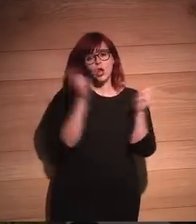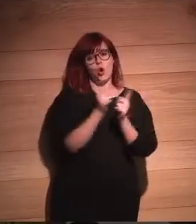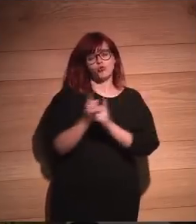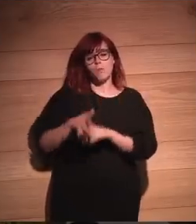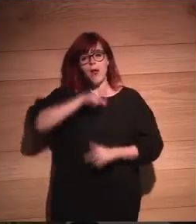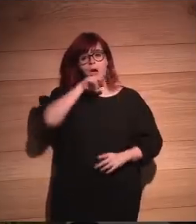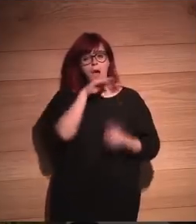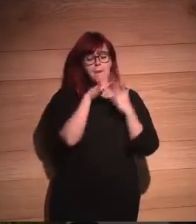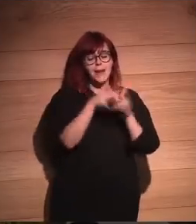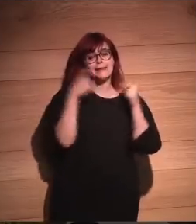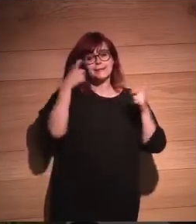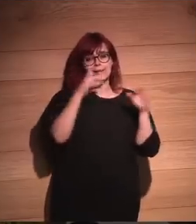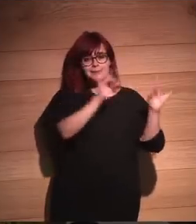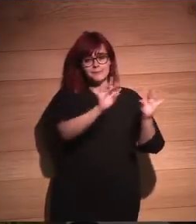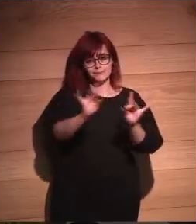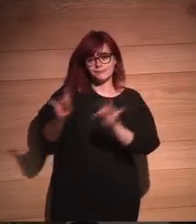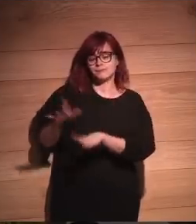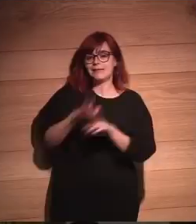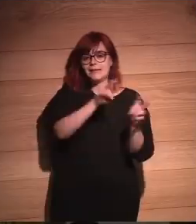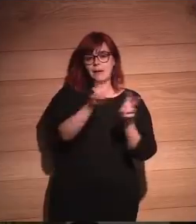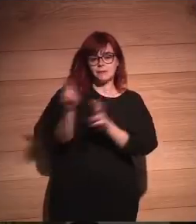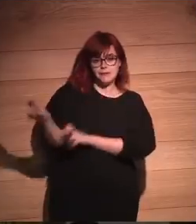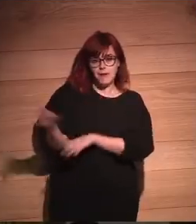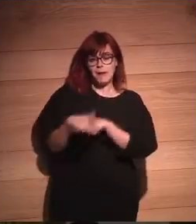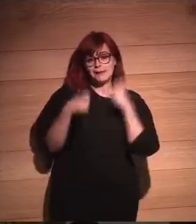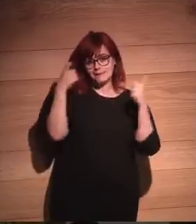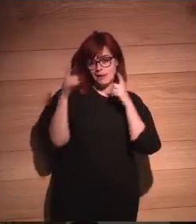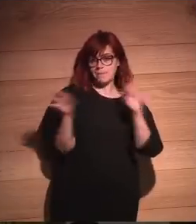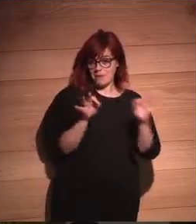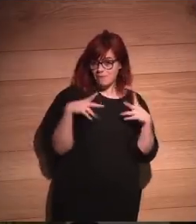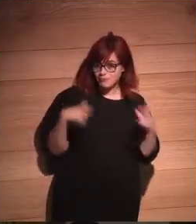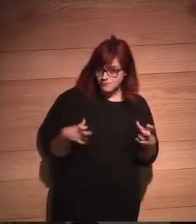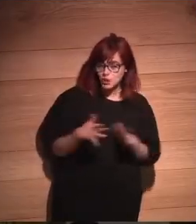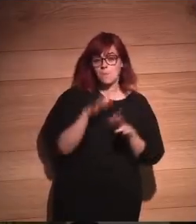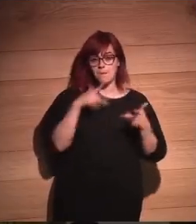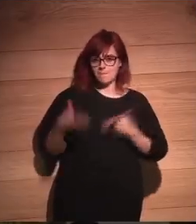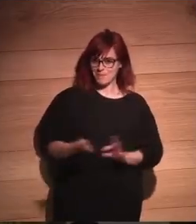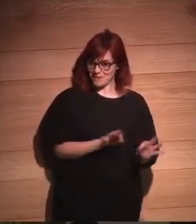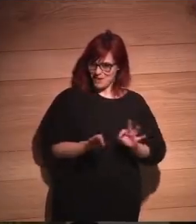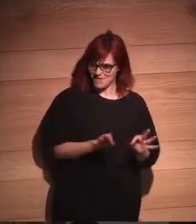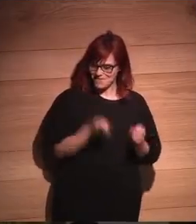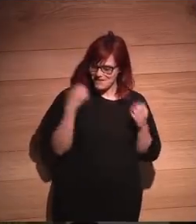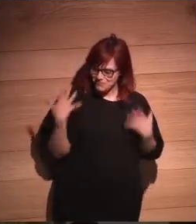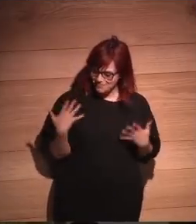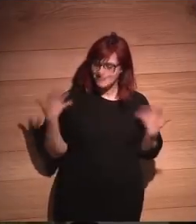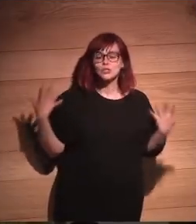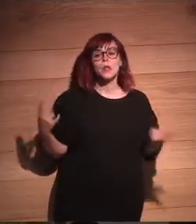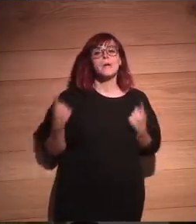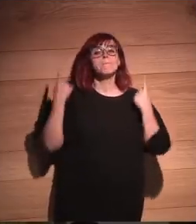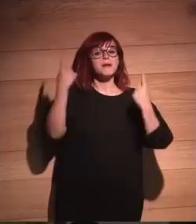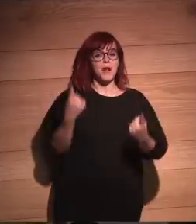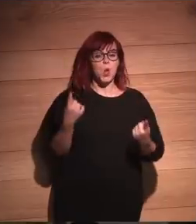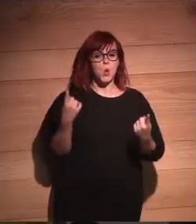las intervenciones para que podamos tocar muchos de los bloques que habíamos dicho. Me voy a ir sentando. El